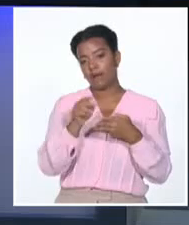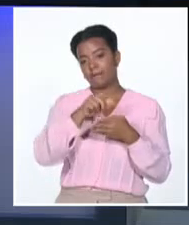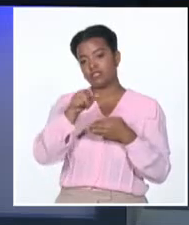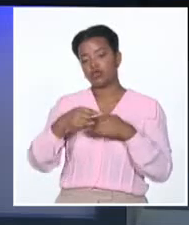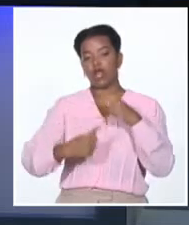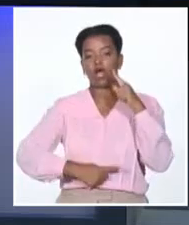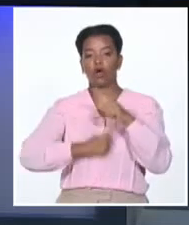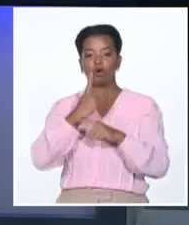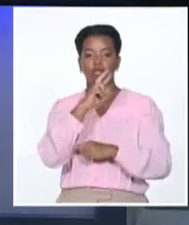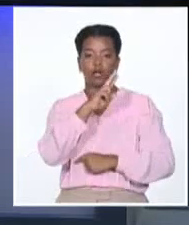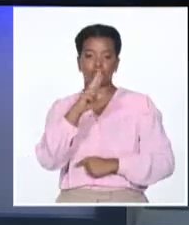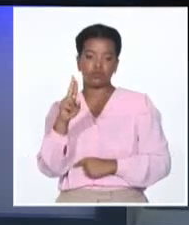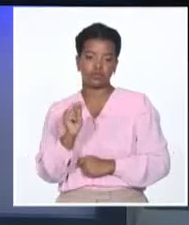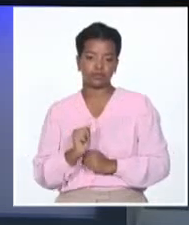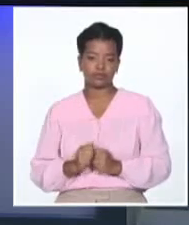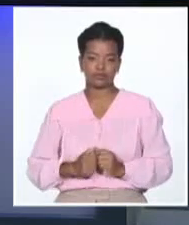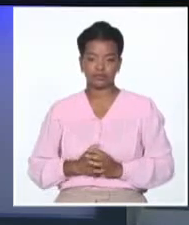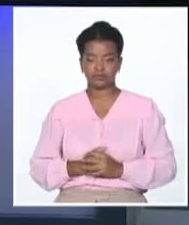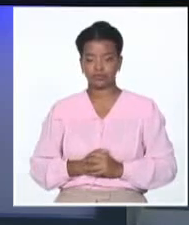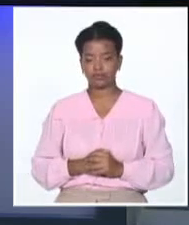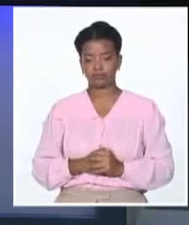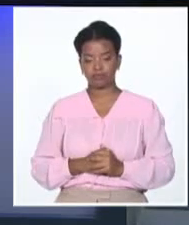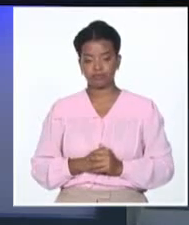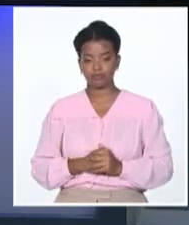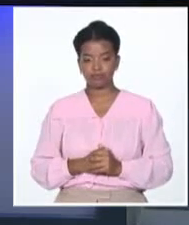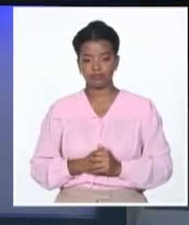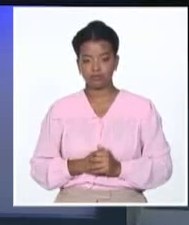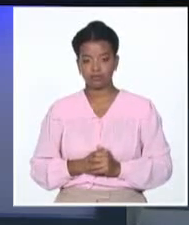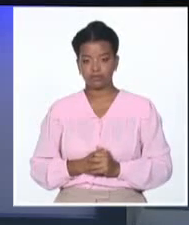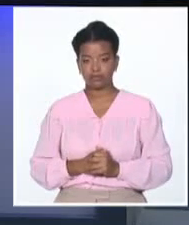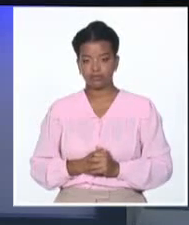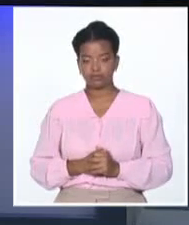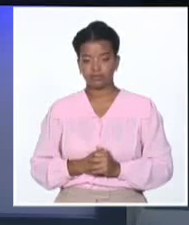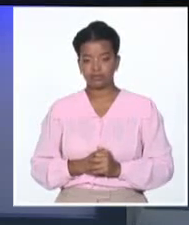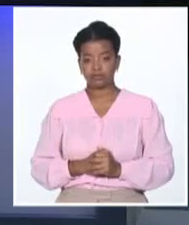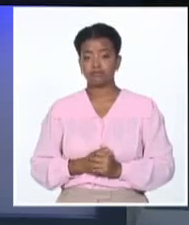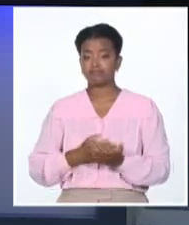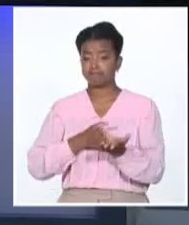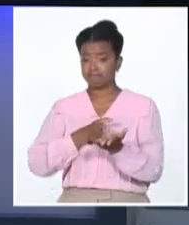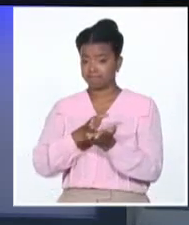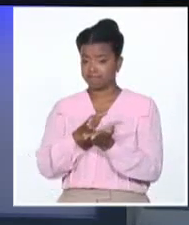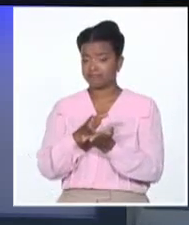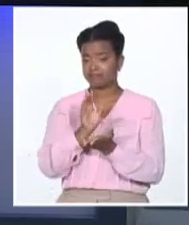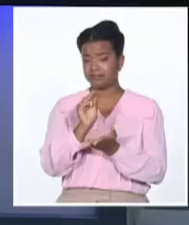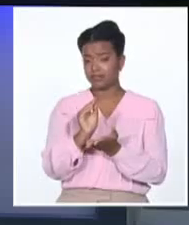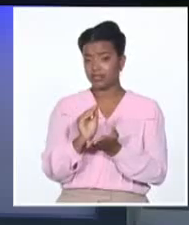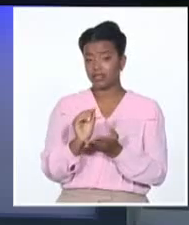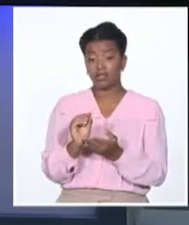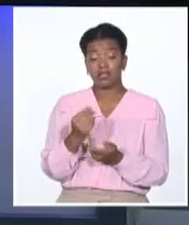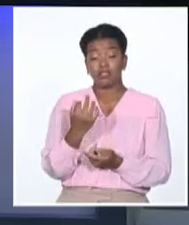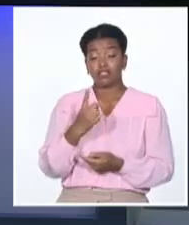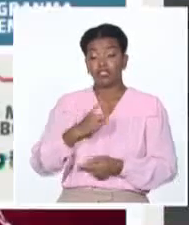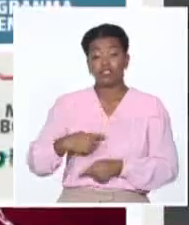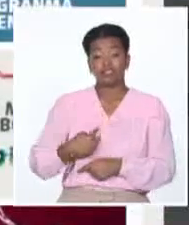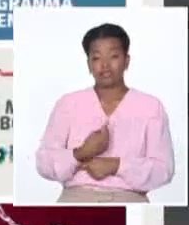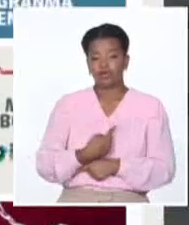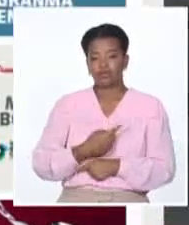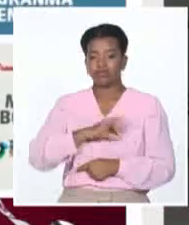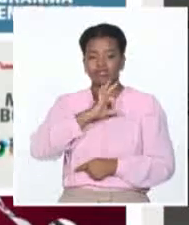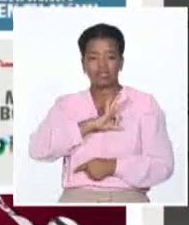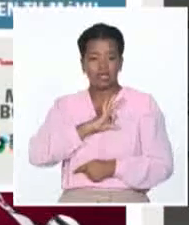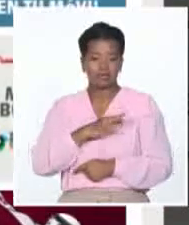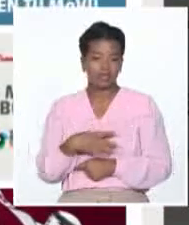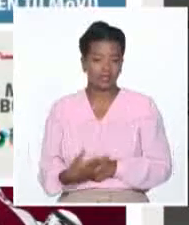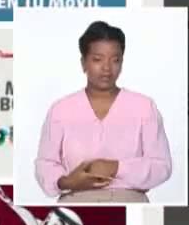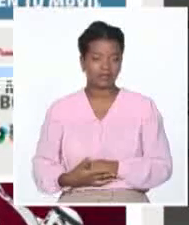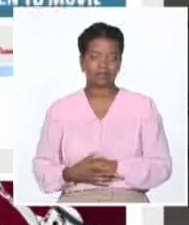modo personal o vía internet. Continúa diciendo el texto: ni un solo día de estos últimos años hemos dejado de sentir los golpes de esa